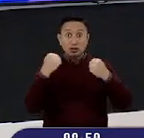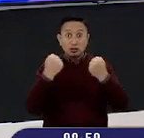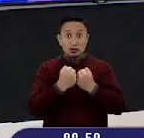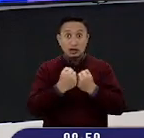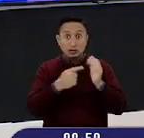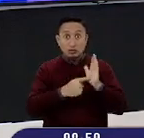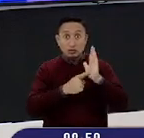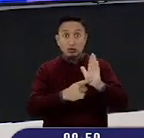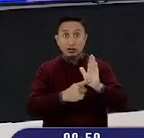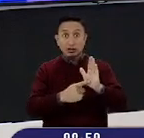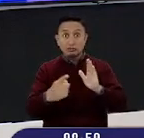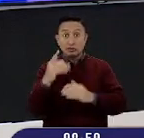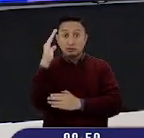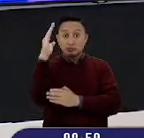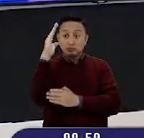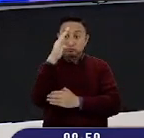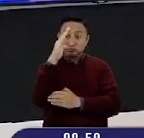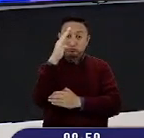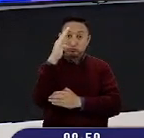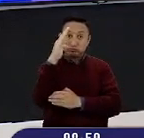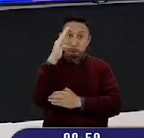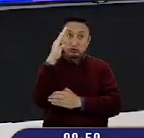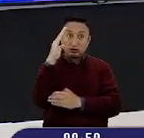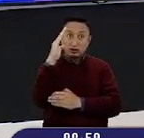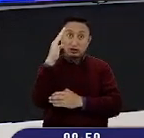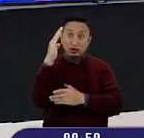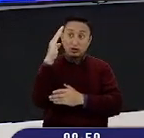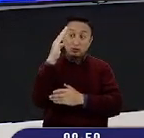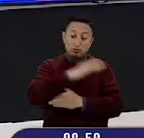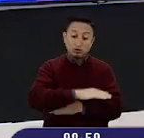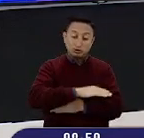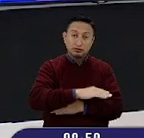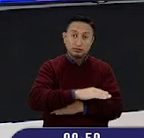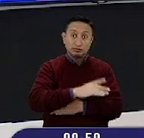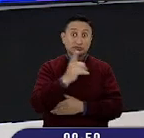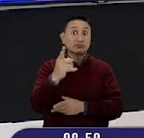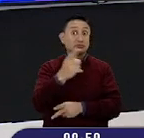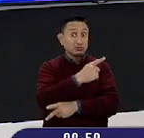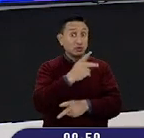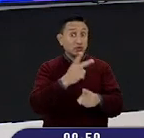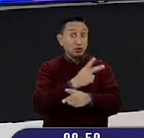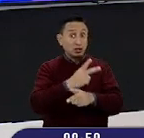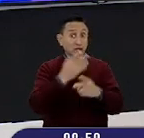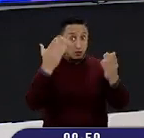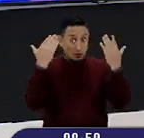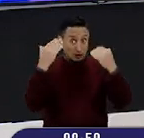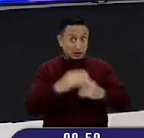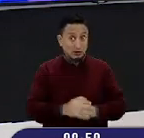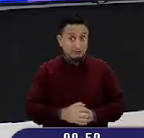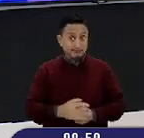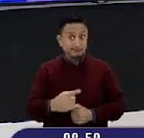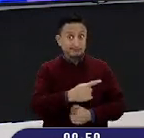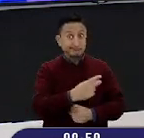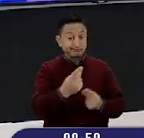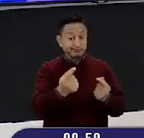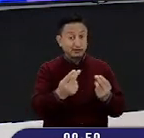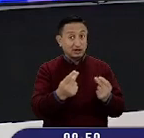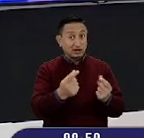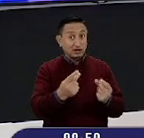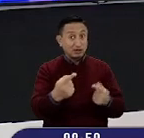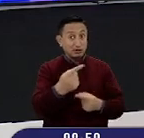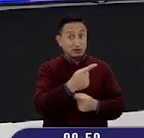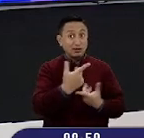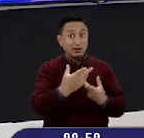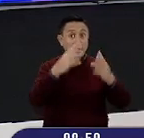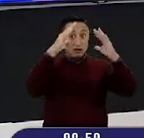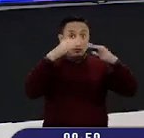documentada. El edificio está así, ¿no? Y en cualquier momento, ojo en Guayaquil, puede ocurrir una desgracia, así que hay que agilizar el